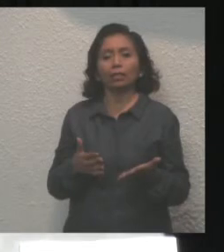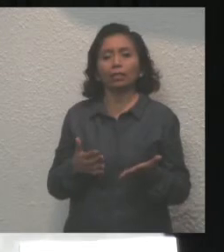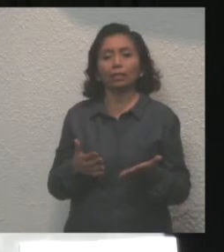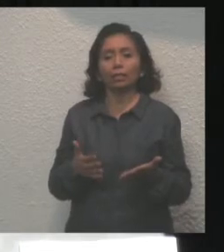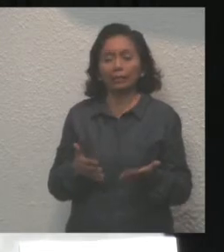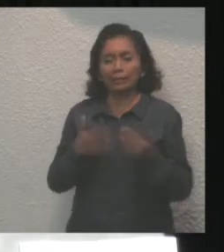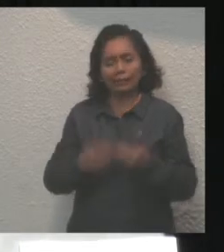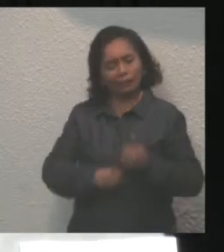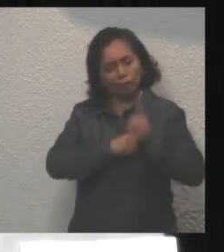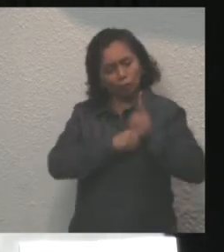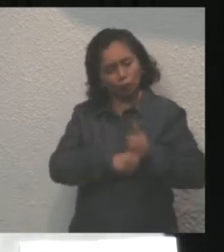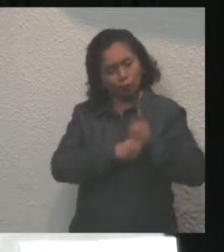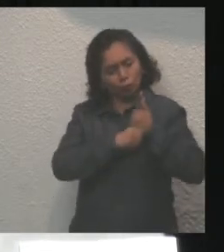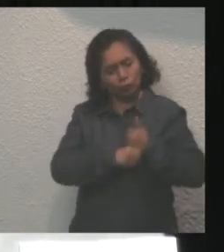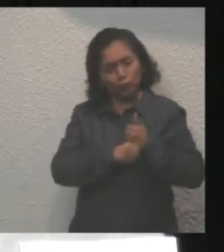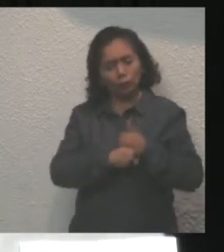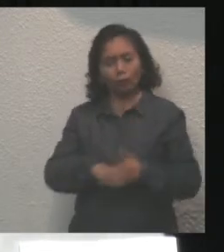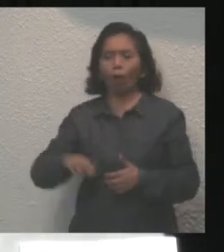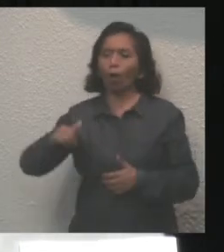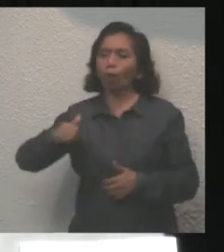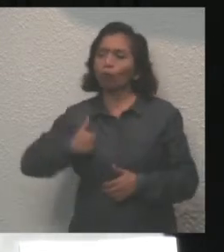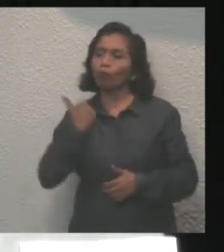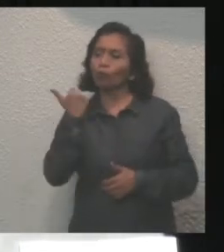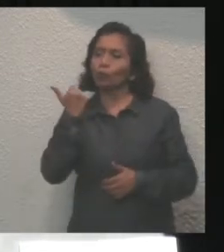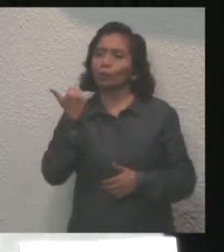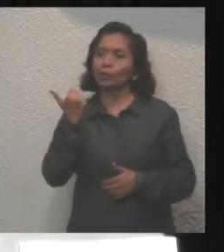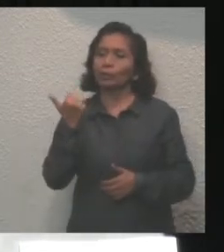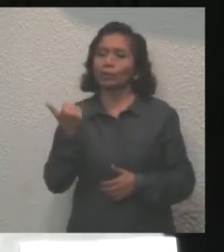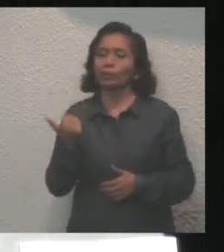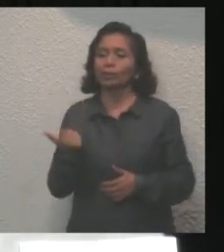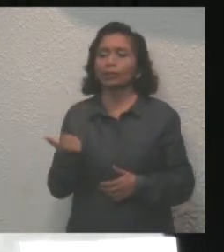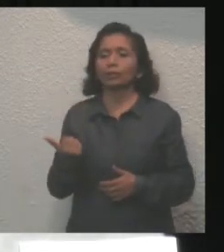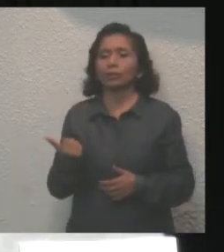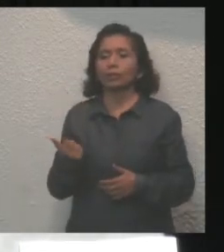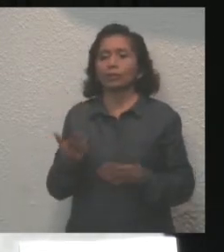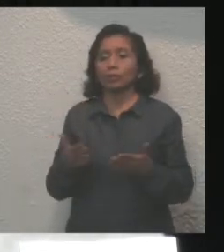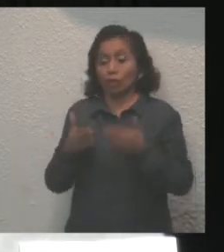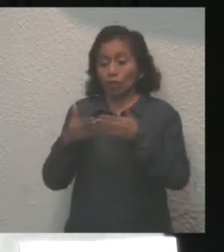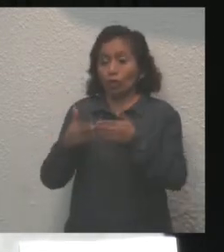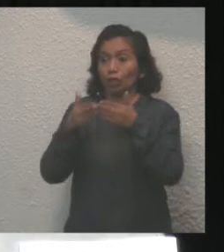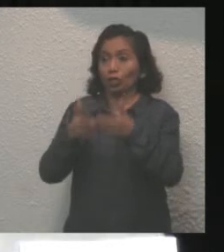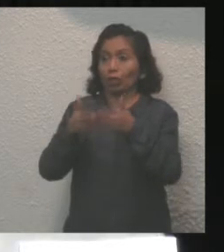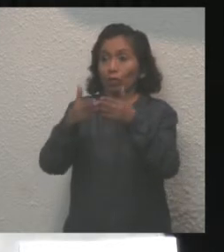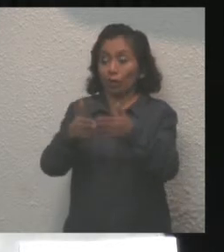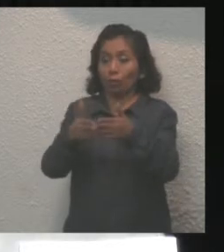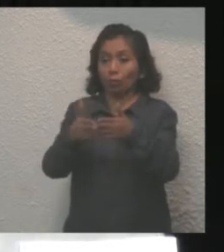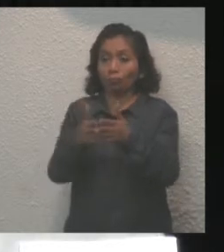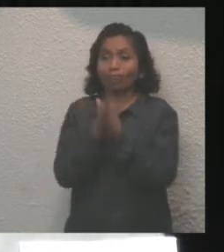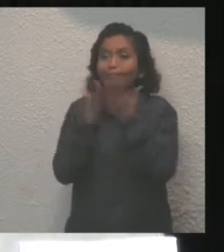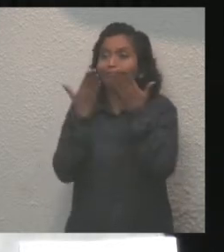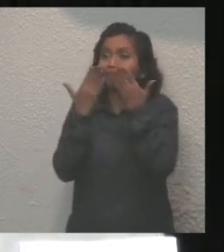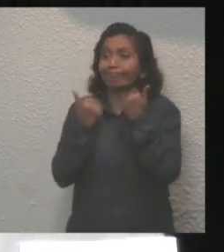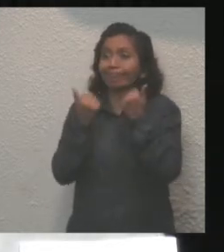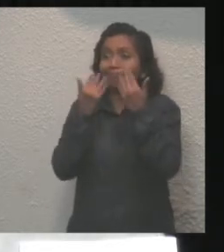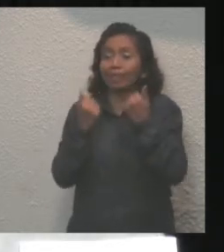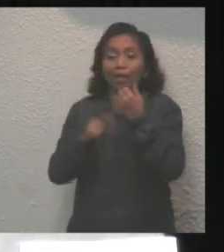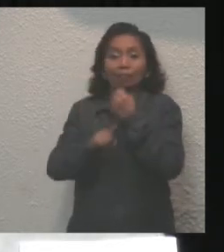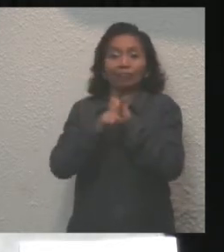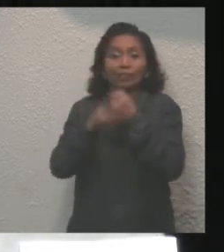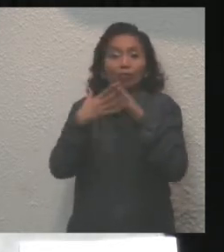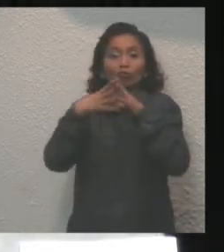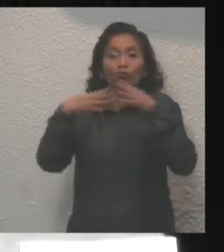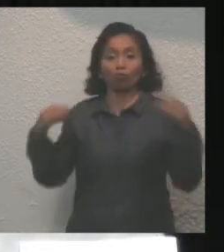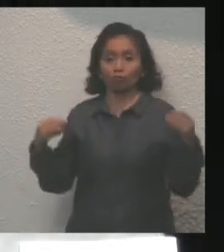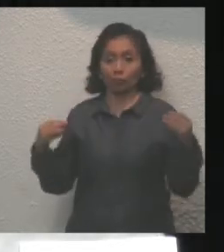siguen padeciendo abusos y un servicio deficiente de navieras sin una solución